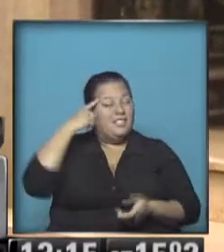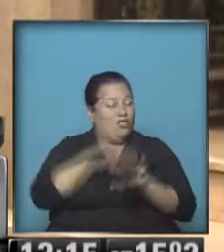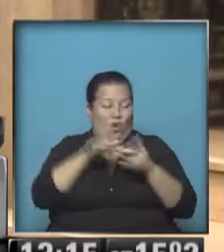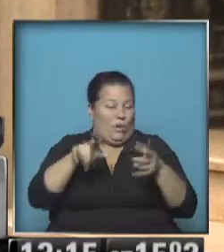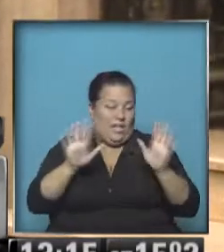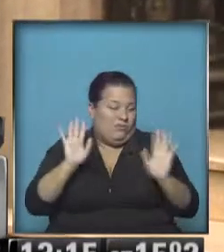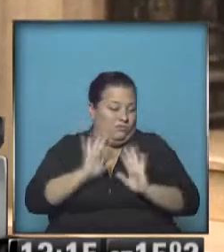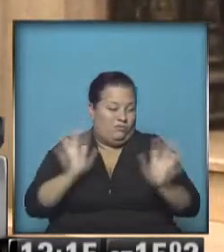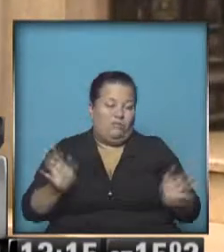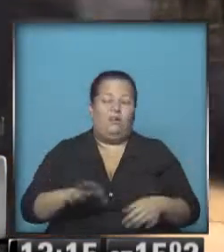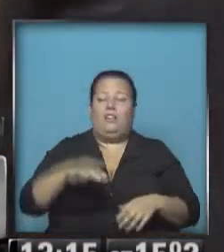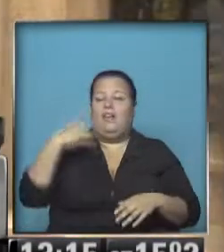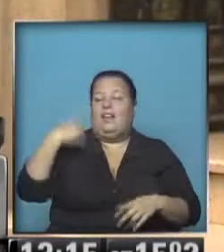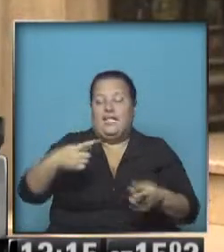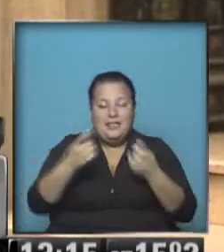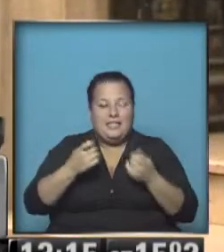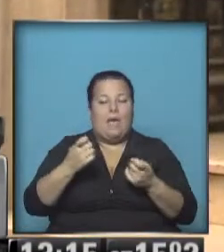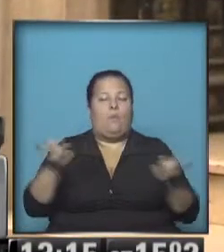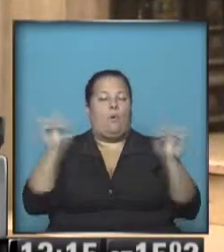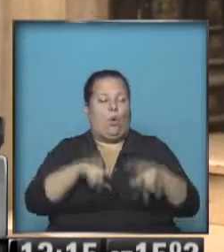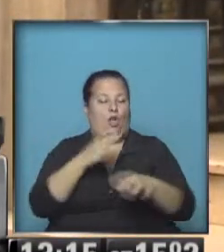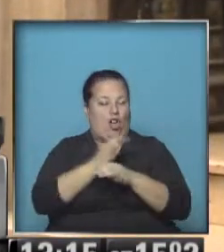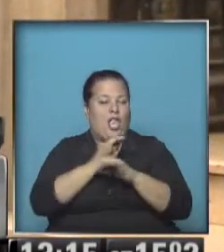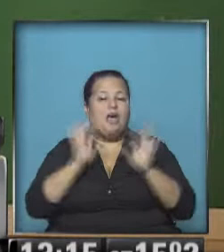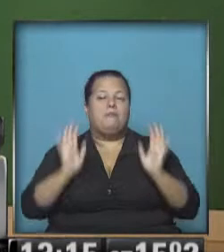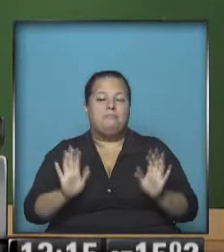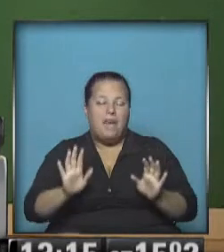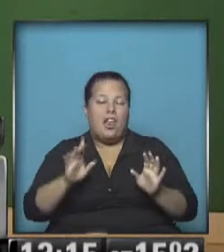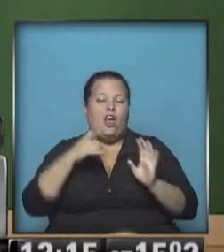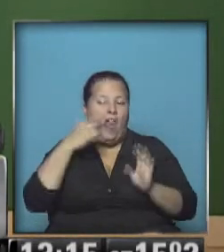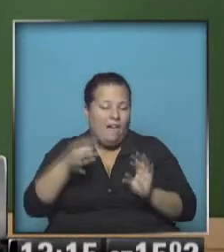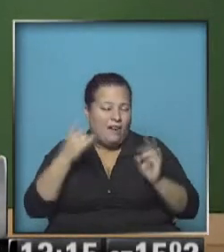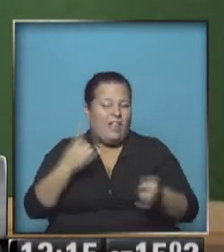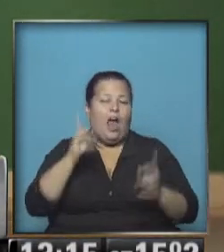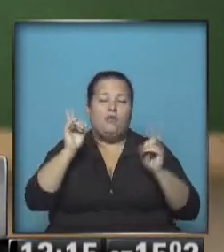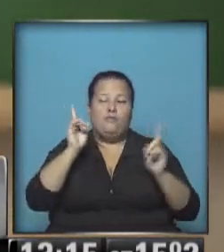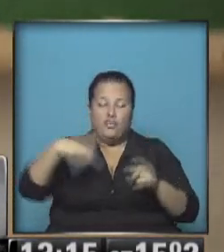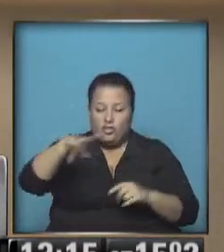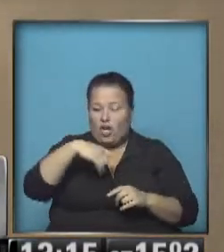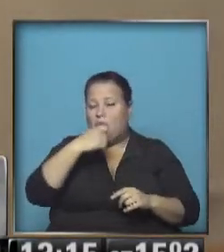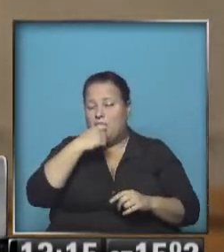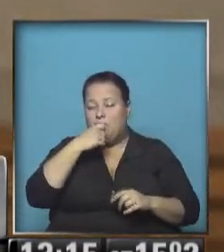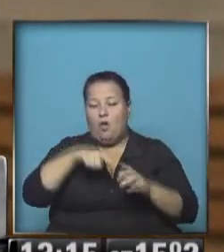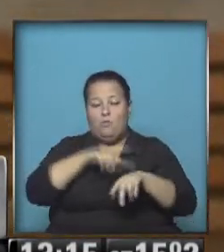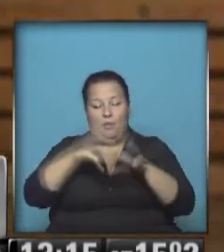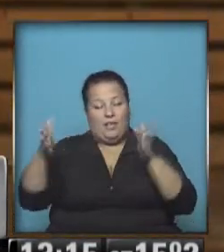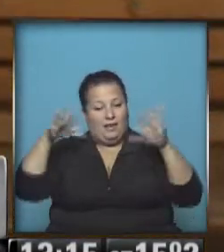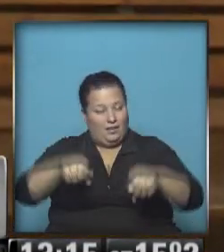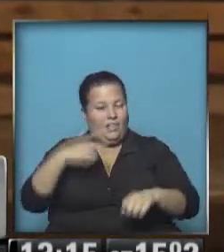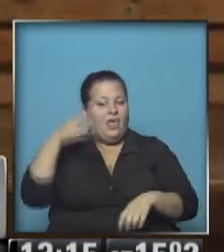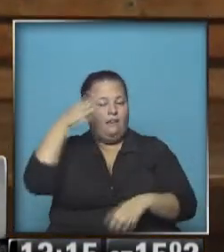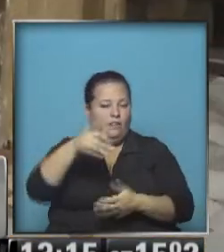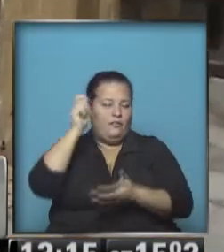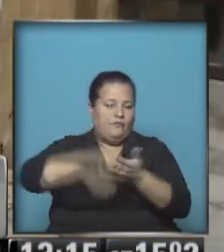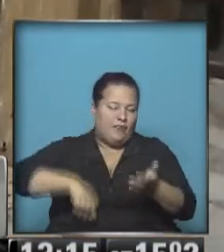eso, básicamente. Necesitamos recuperar las clases, lo entendemos, pero también en la realidad, y es que a los profesores, por ejemplo, en este tiempo de toma los hicieron ir a